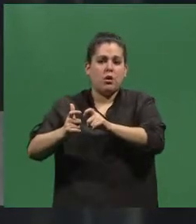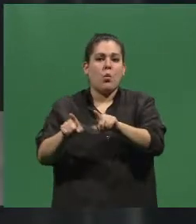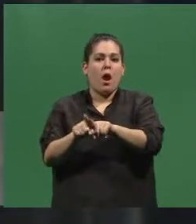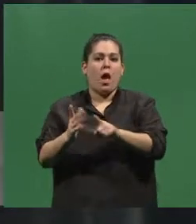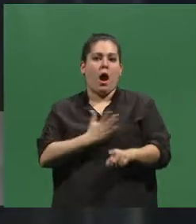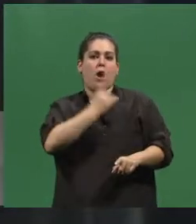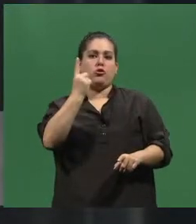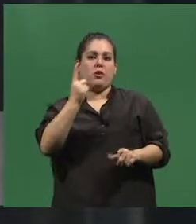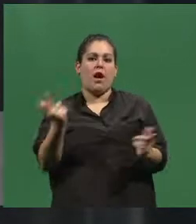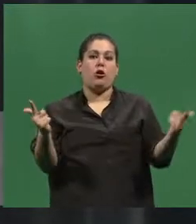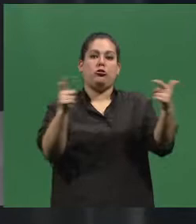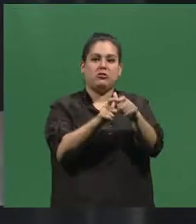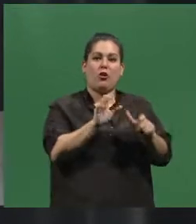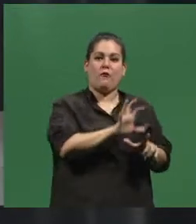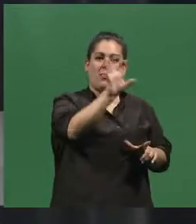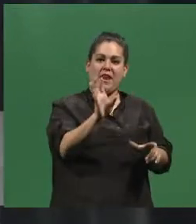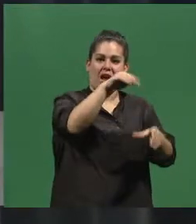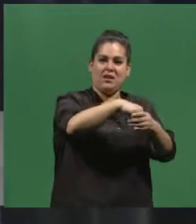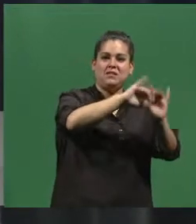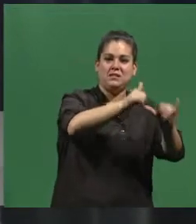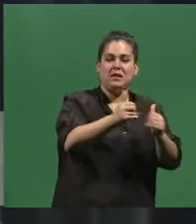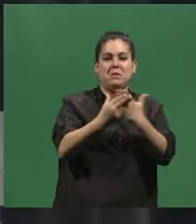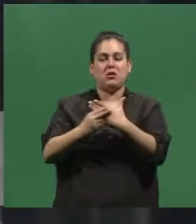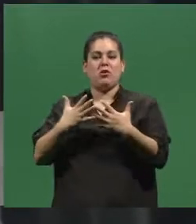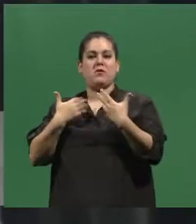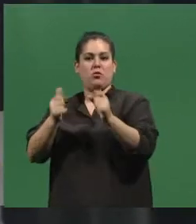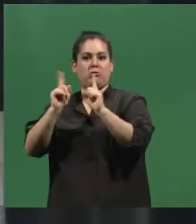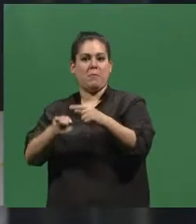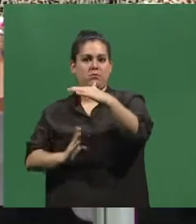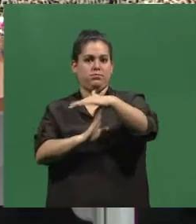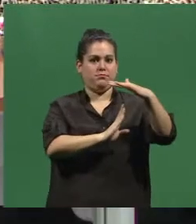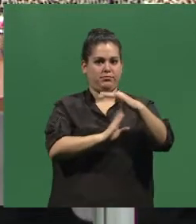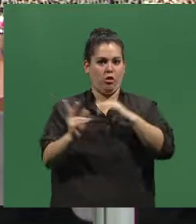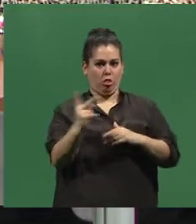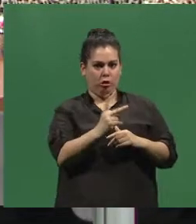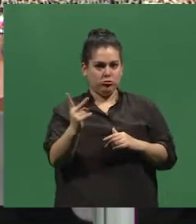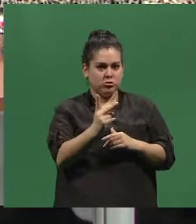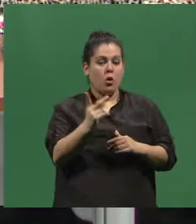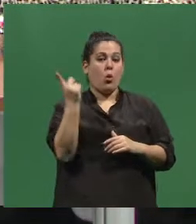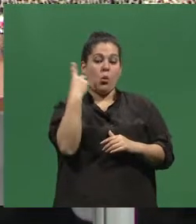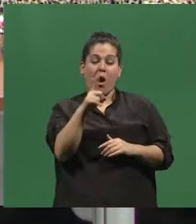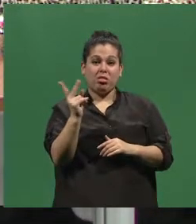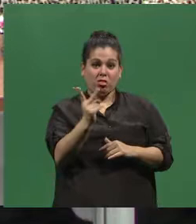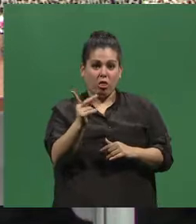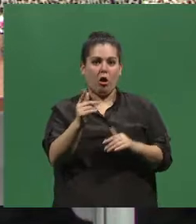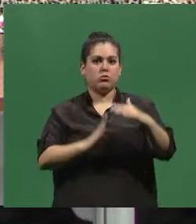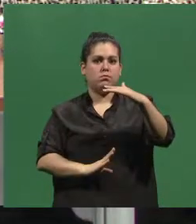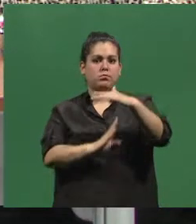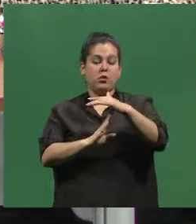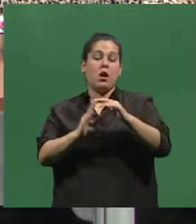más autoridad tanto al Consejo Federal como al Ministerio de Salud. En la medida que ese paradigma